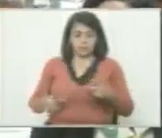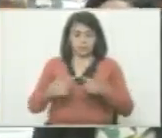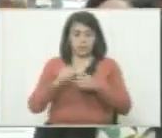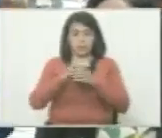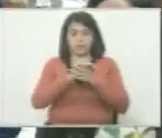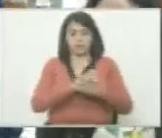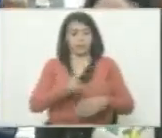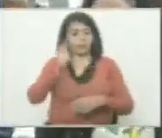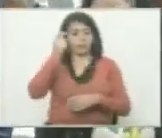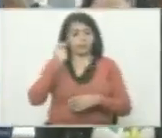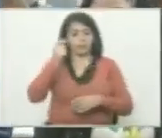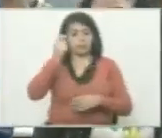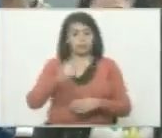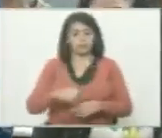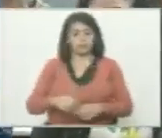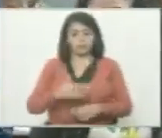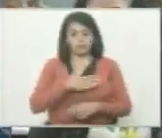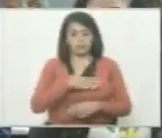colegas parlamentarios.